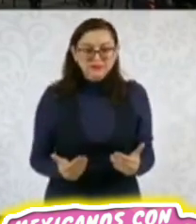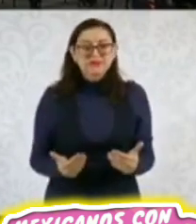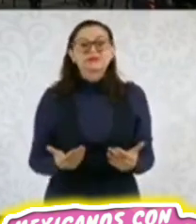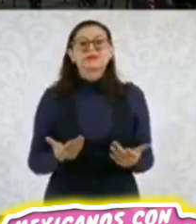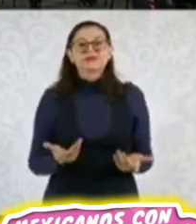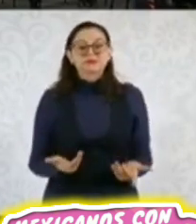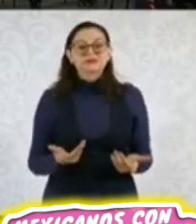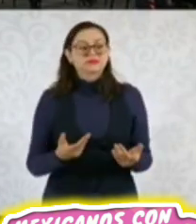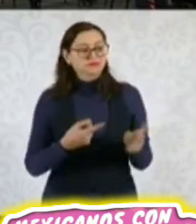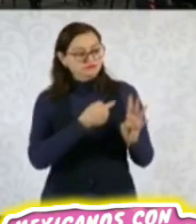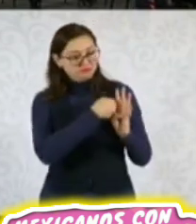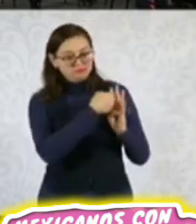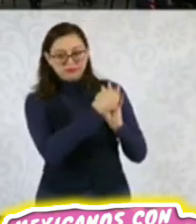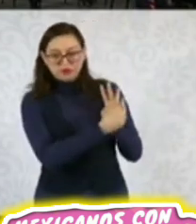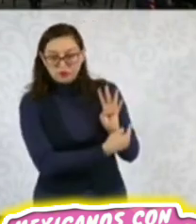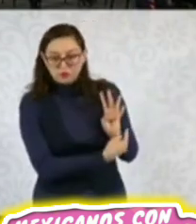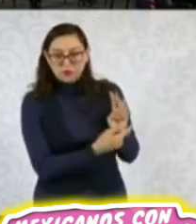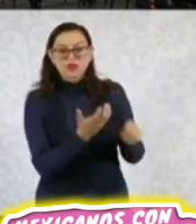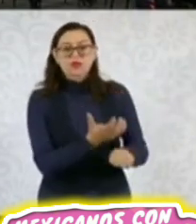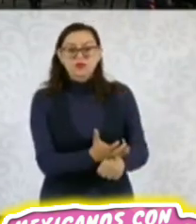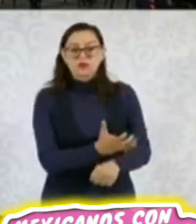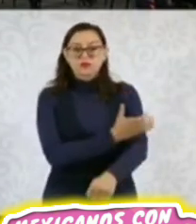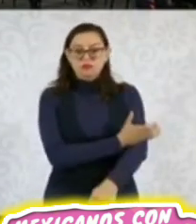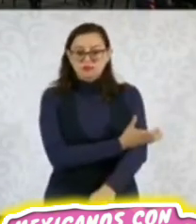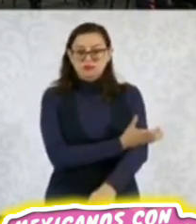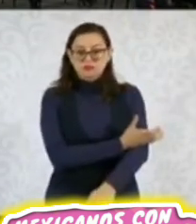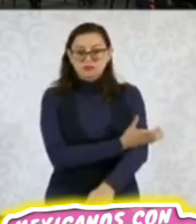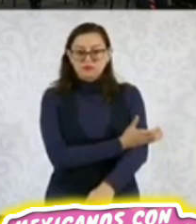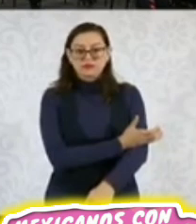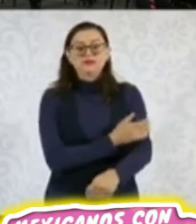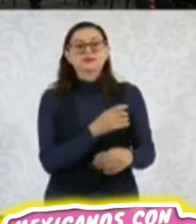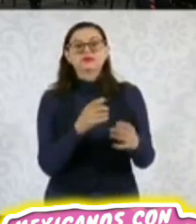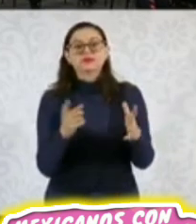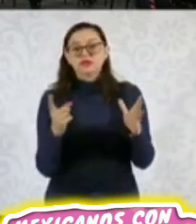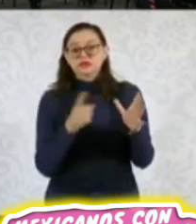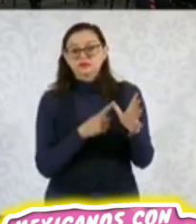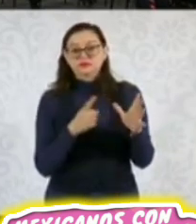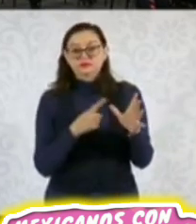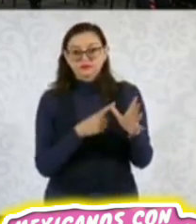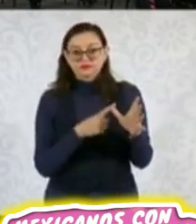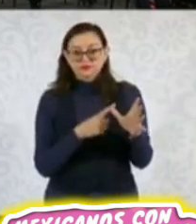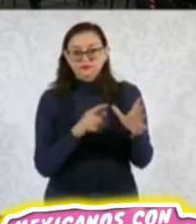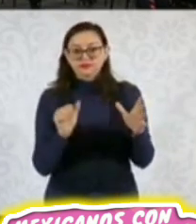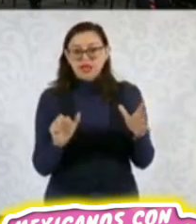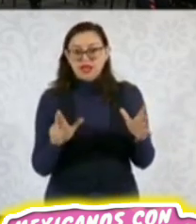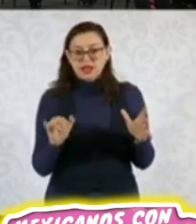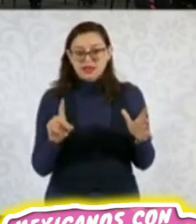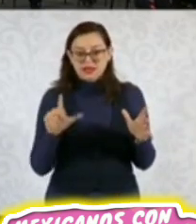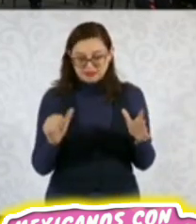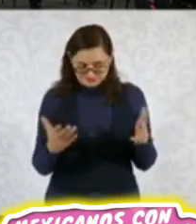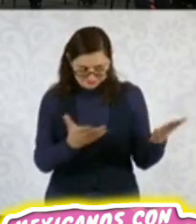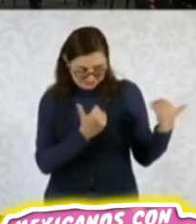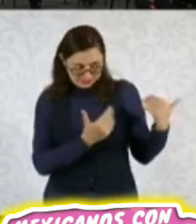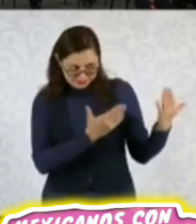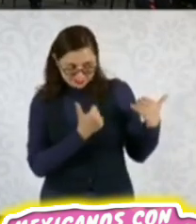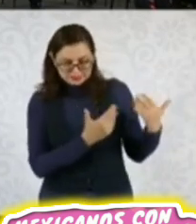a presentar? Además de que ahora presente Ariadna el apoyo, ahora sí pásense para acá.